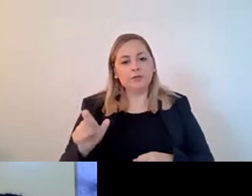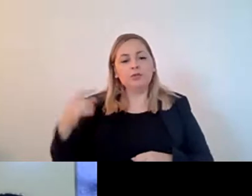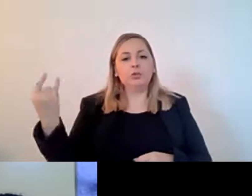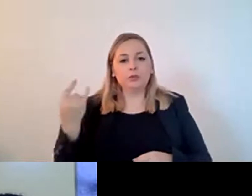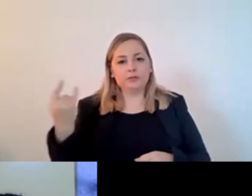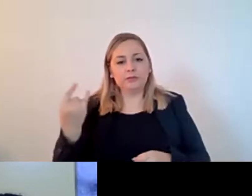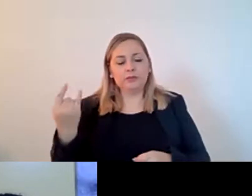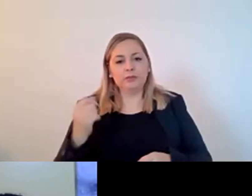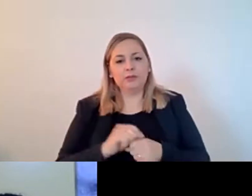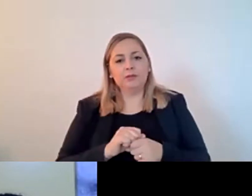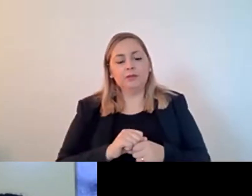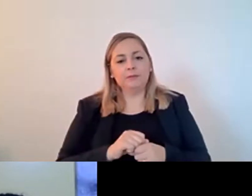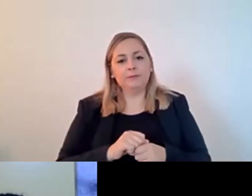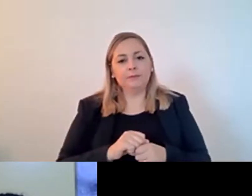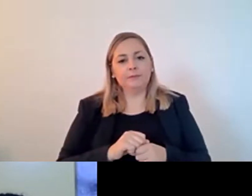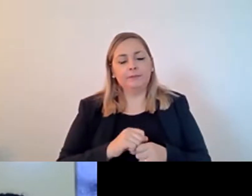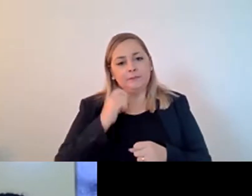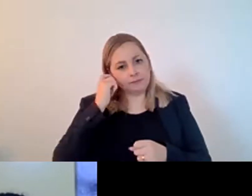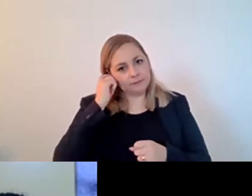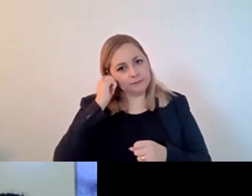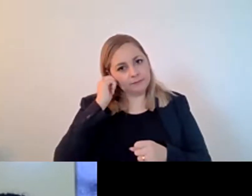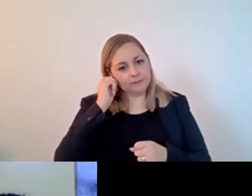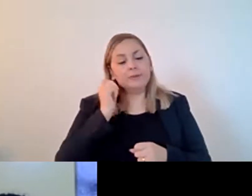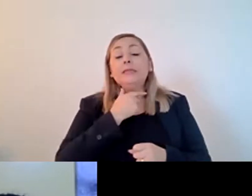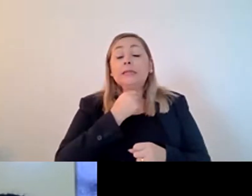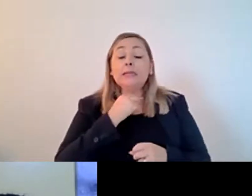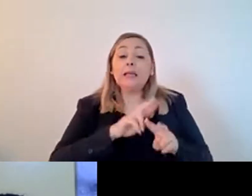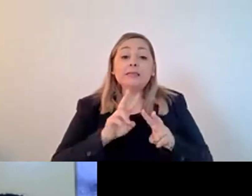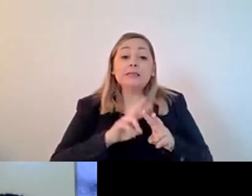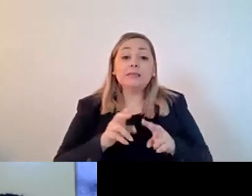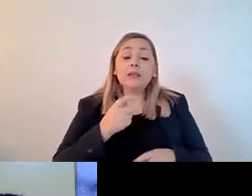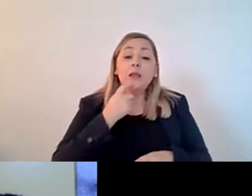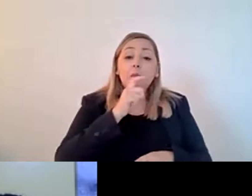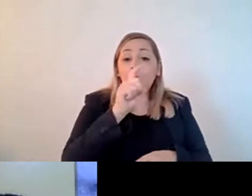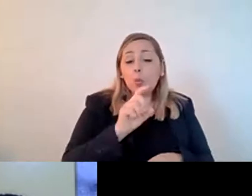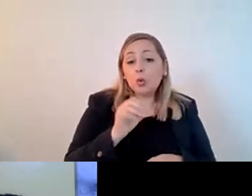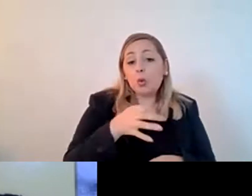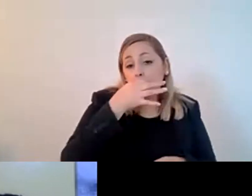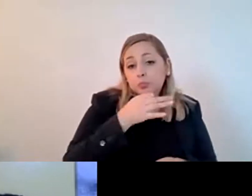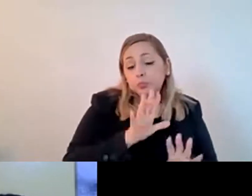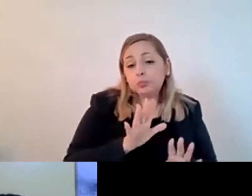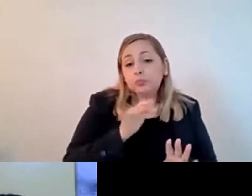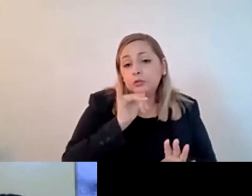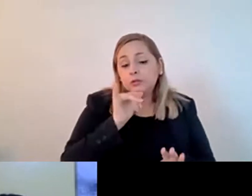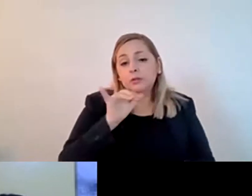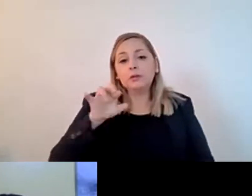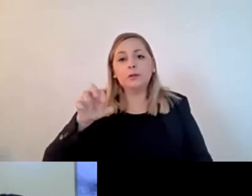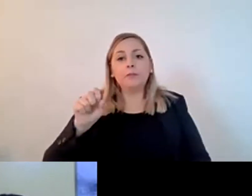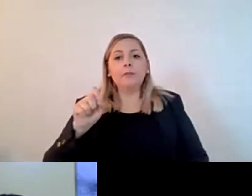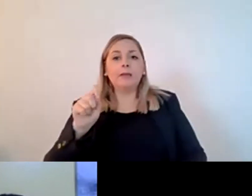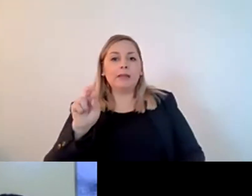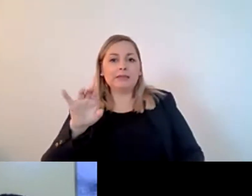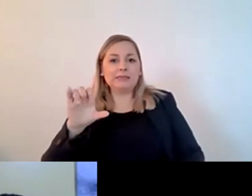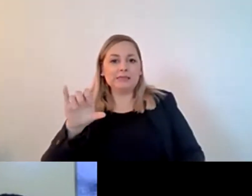universidad que quería hacer, no sé si un comentario, una pregunta. Patricia. Hola, buenas